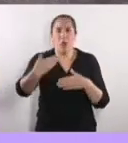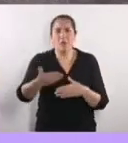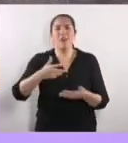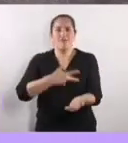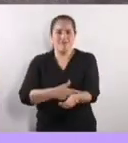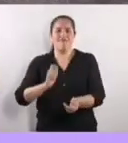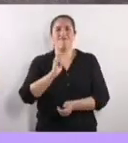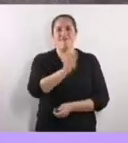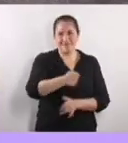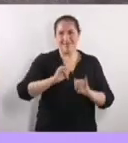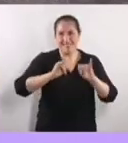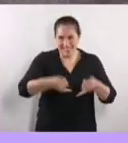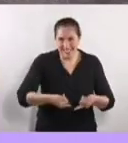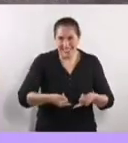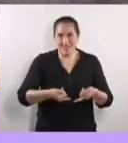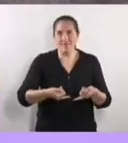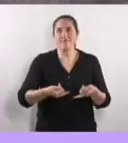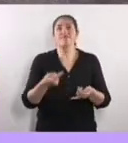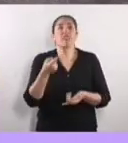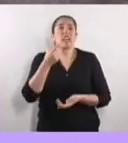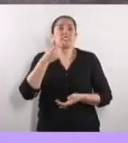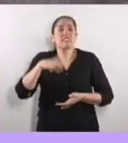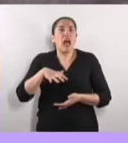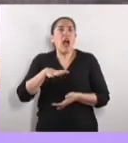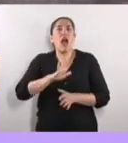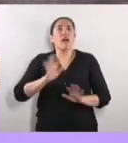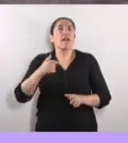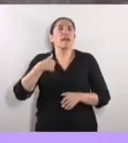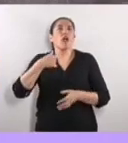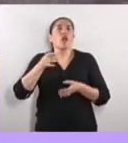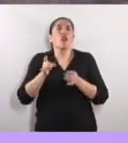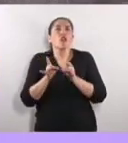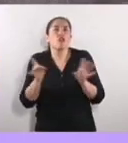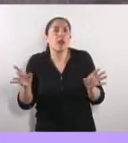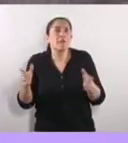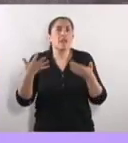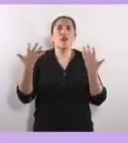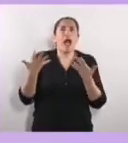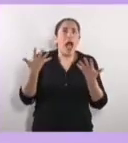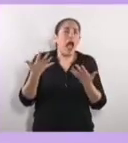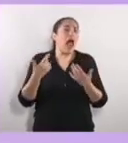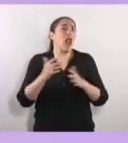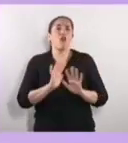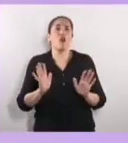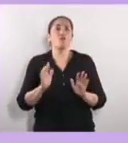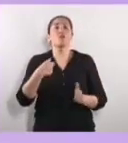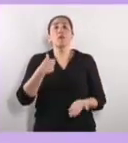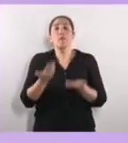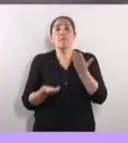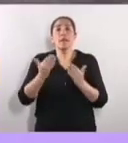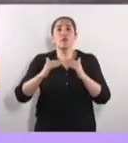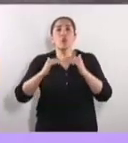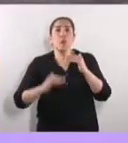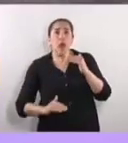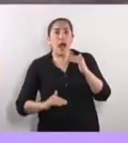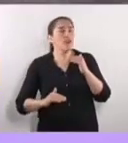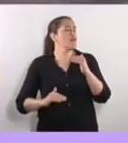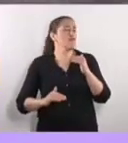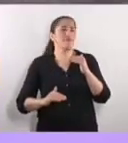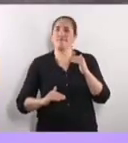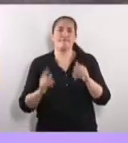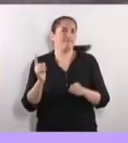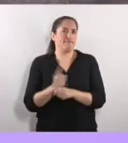esa sangre no esté contaminada con algún patógeno, ¿no? Algún agente infeccioso. Y si tengo bajo peso tampoco puedo, ¿no? Si tengo bajo